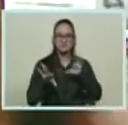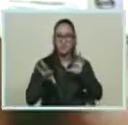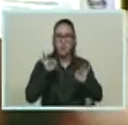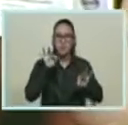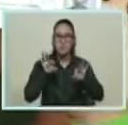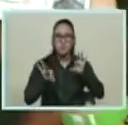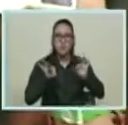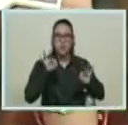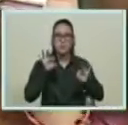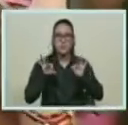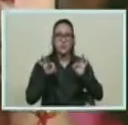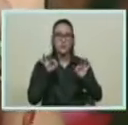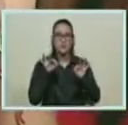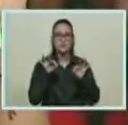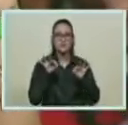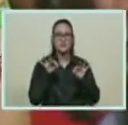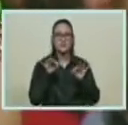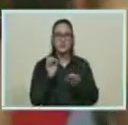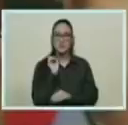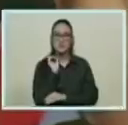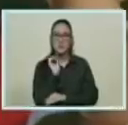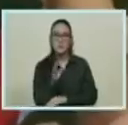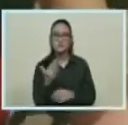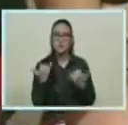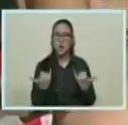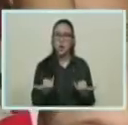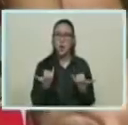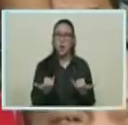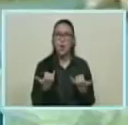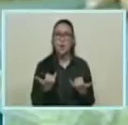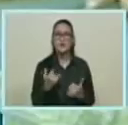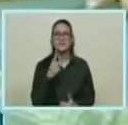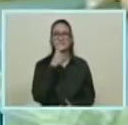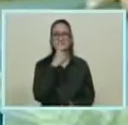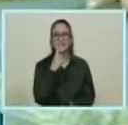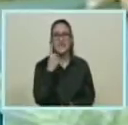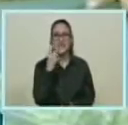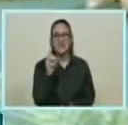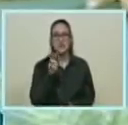seleccionado y se le va a hacer el depósito hoy mismo a